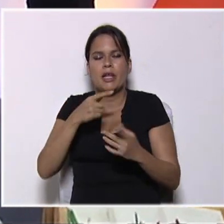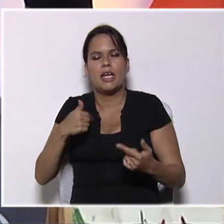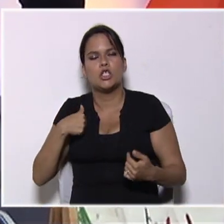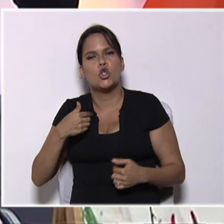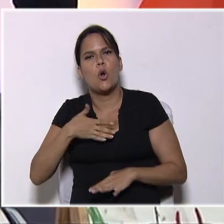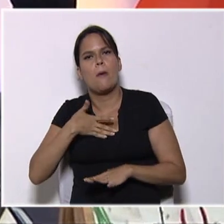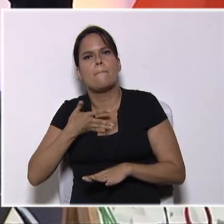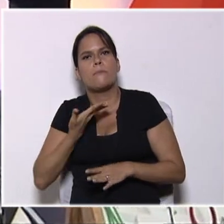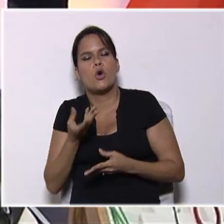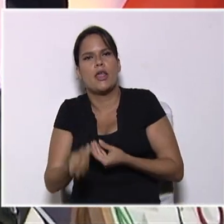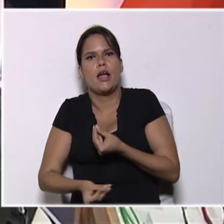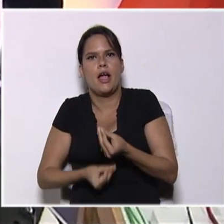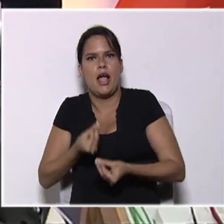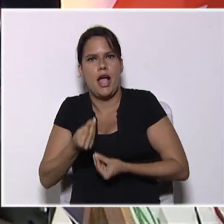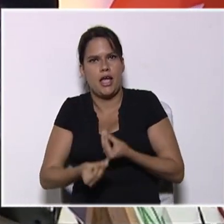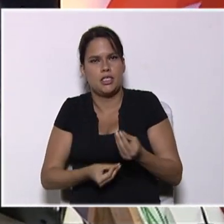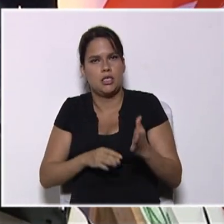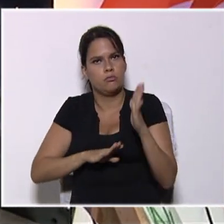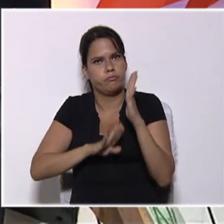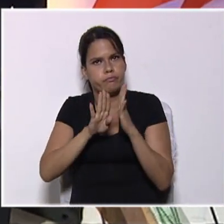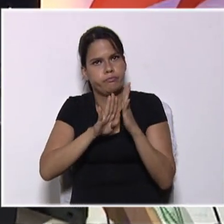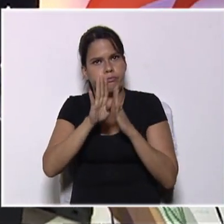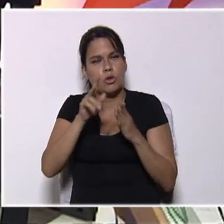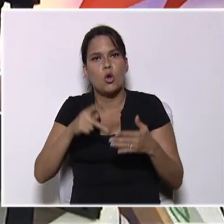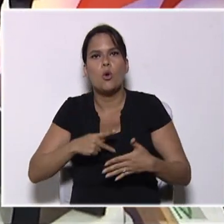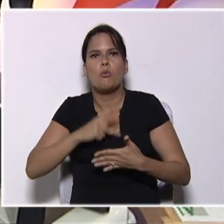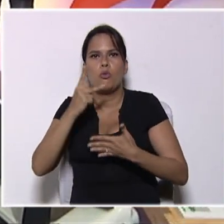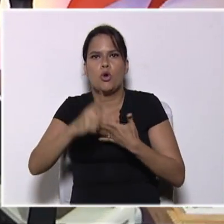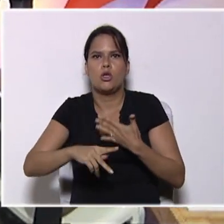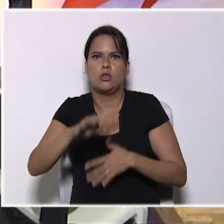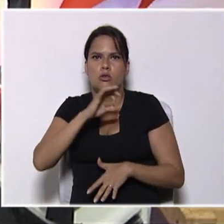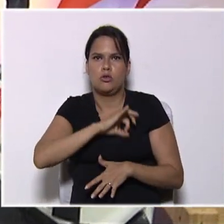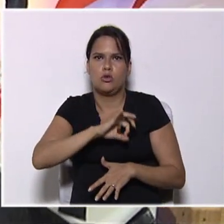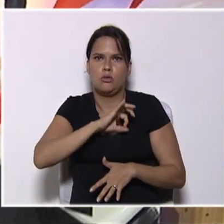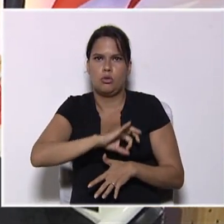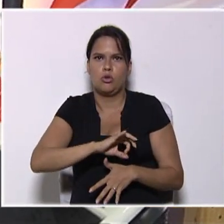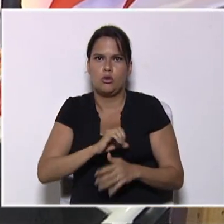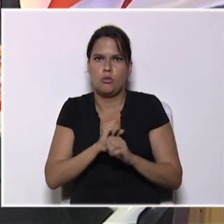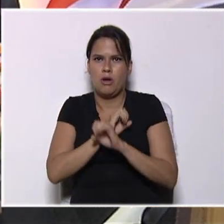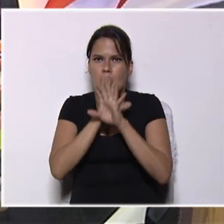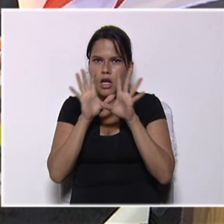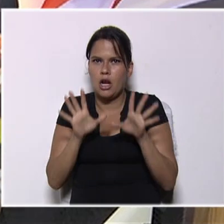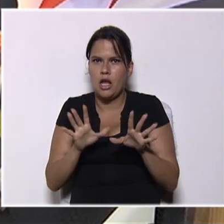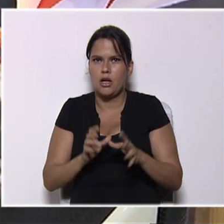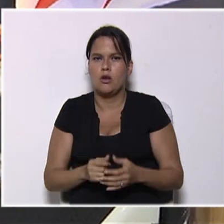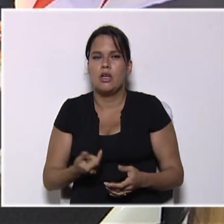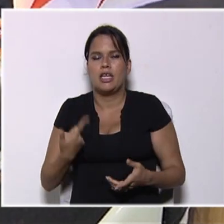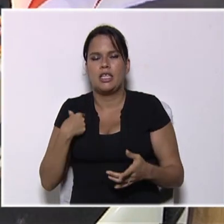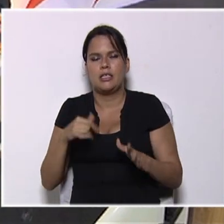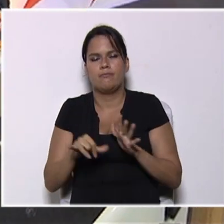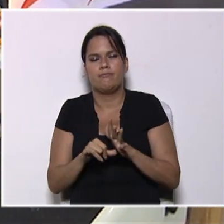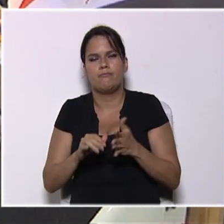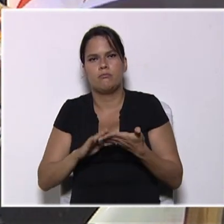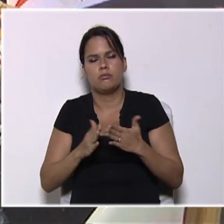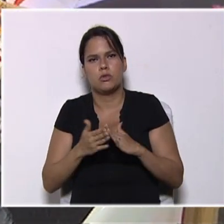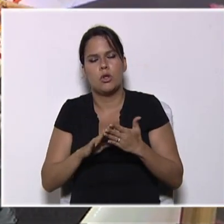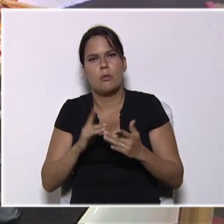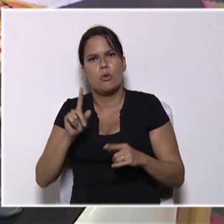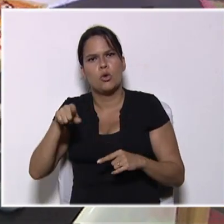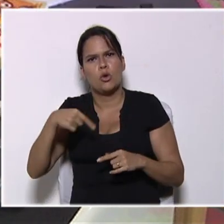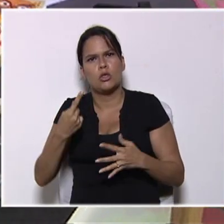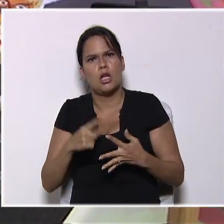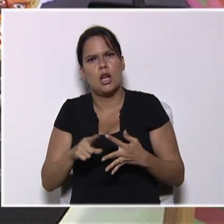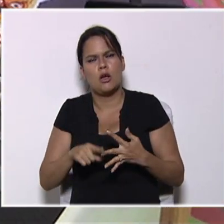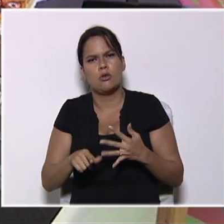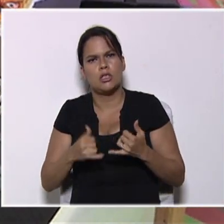poder hacer o desarrollar un proyecto socioproductivo. Exacto. Contextualizado, es decir, que tome en cuenta mi comunidad. Porque otra de las cosas que pasa, y